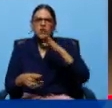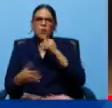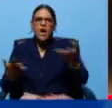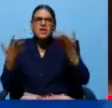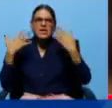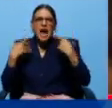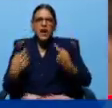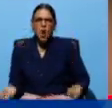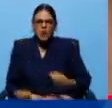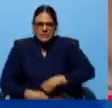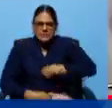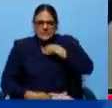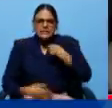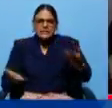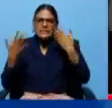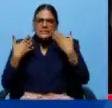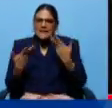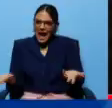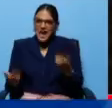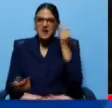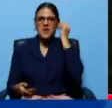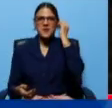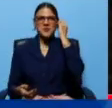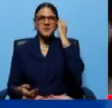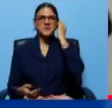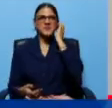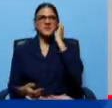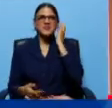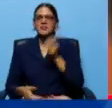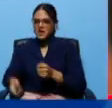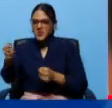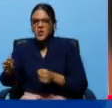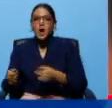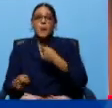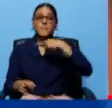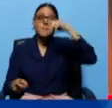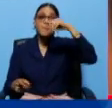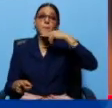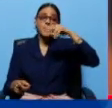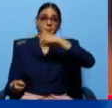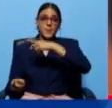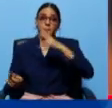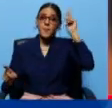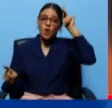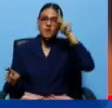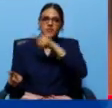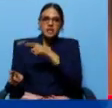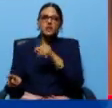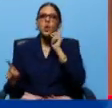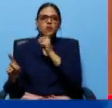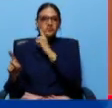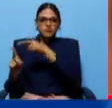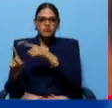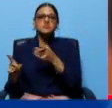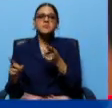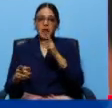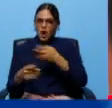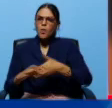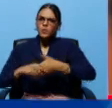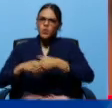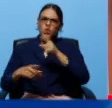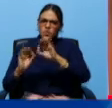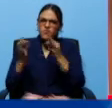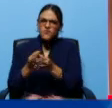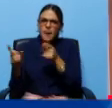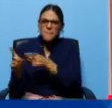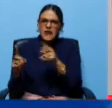esa braga. Aldana, ¿dónde está Aldana? Por aquí. Yo tenía un profesor amigo de Cuba, Benjamín Aldana, un gran amigo. ¿No es familia